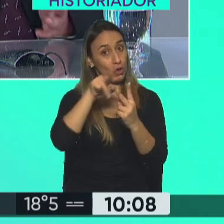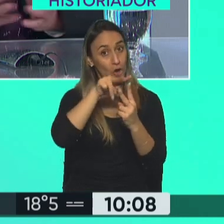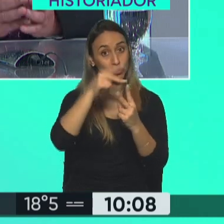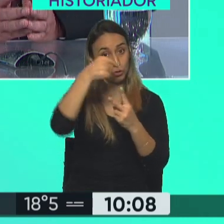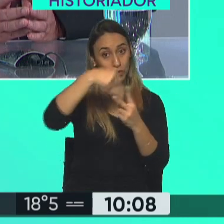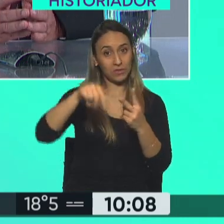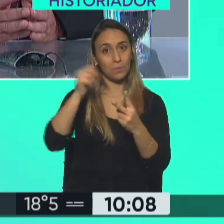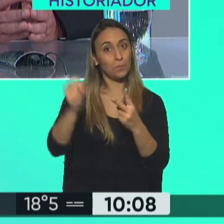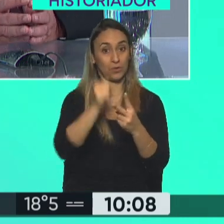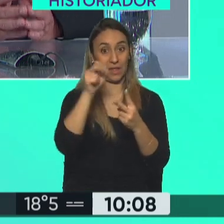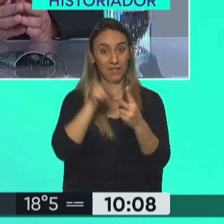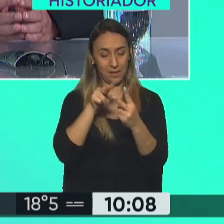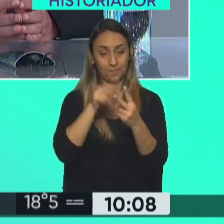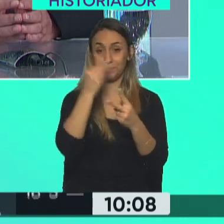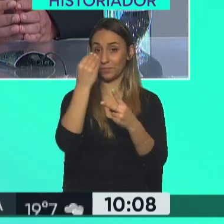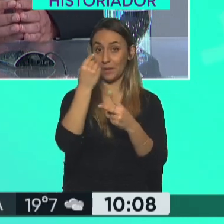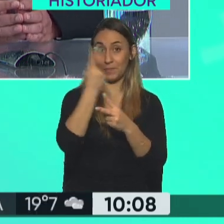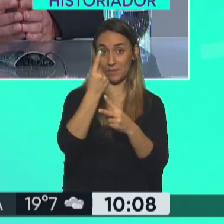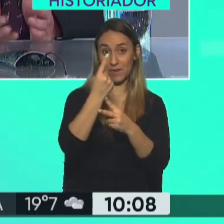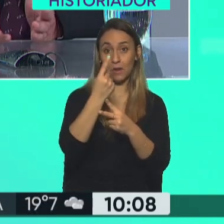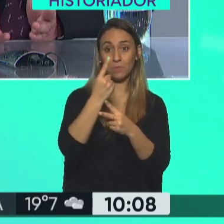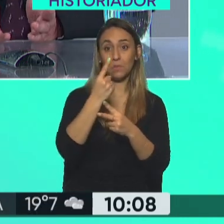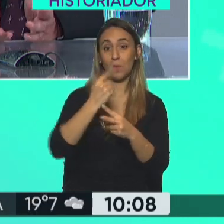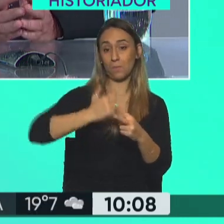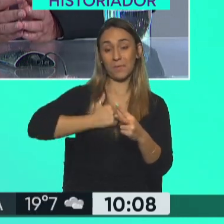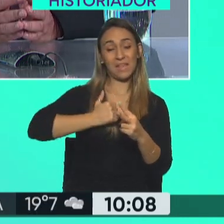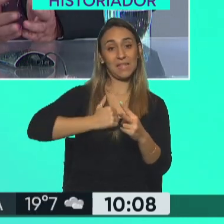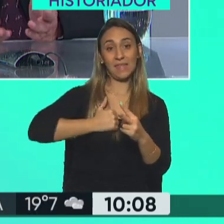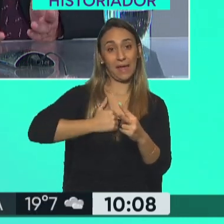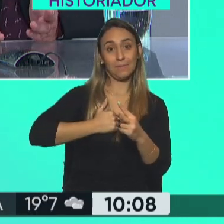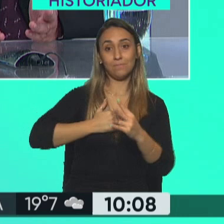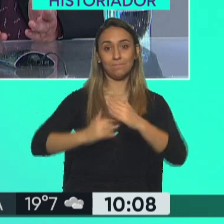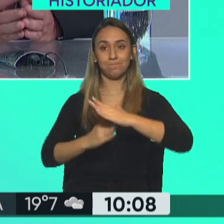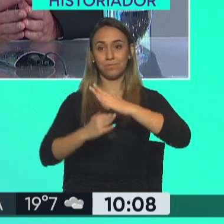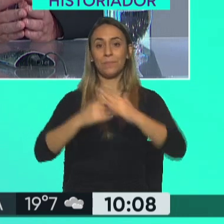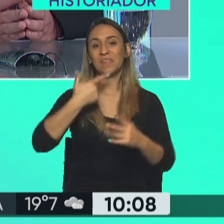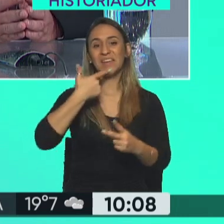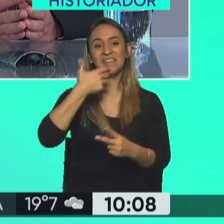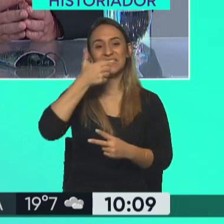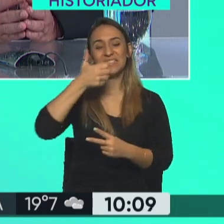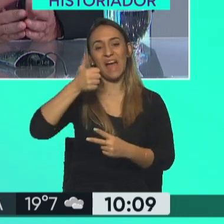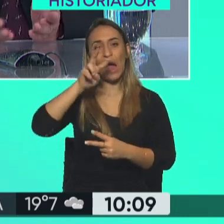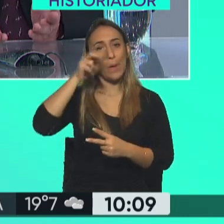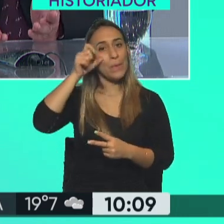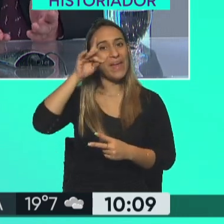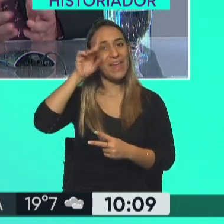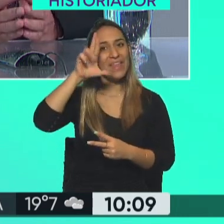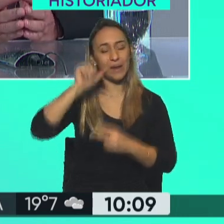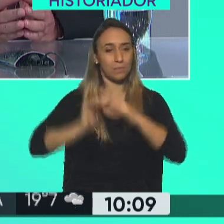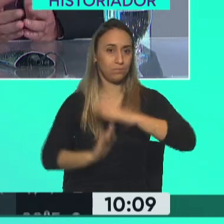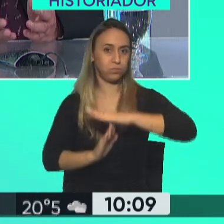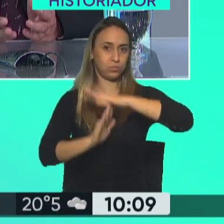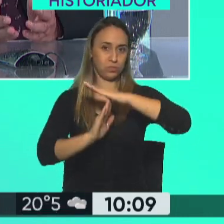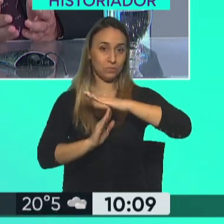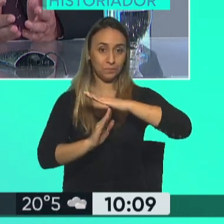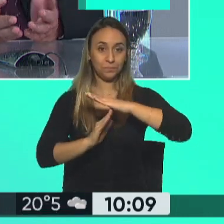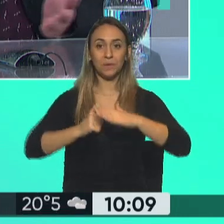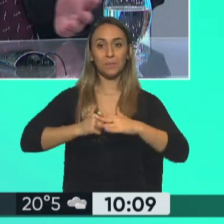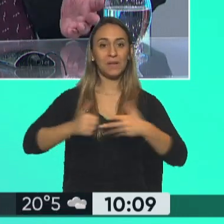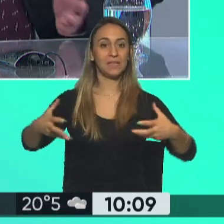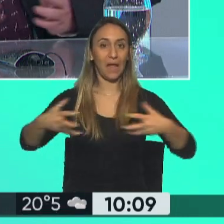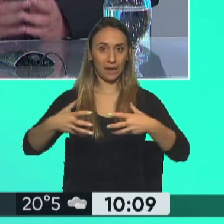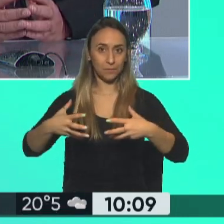se confluyera. Una, el poder militar que detentaba Cornelio Saavedra, que era el jefe, comandante de patricios de las fuerzas